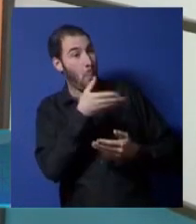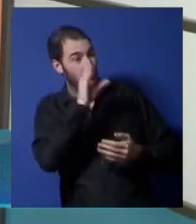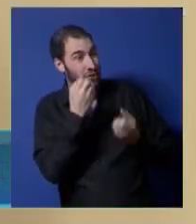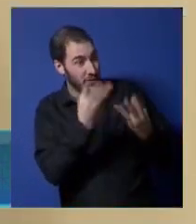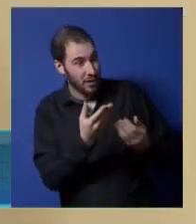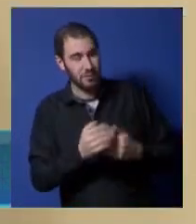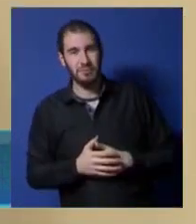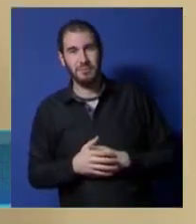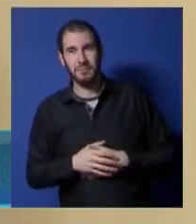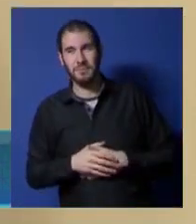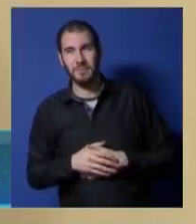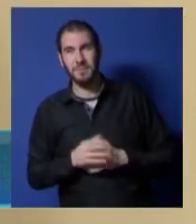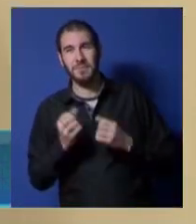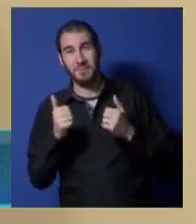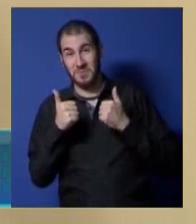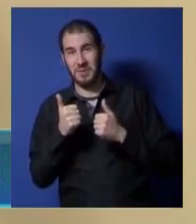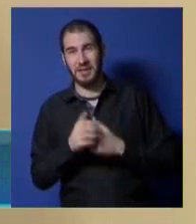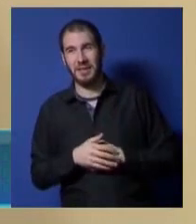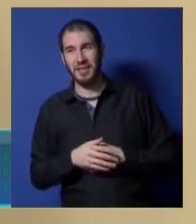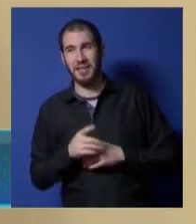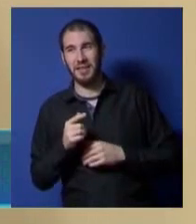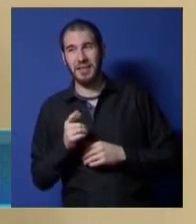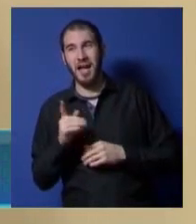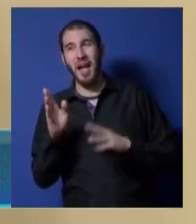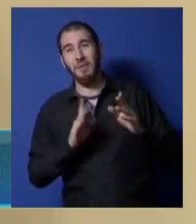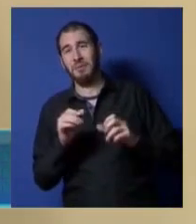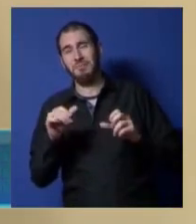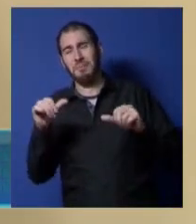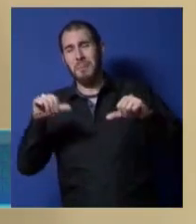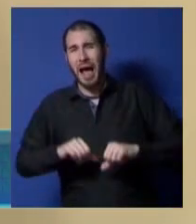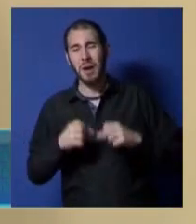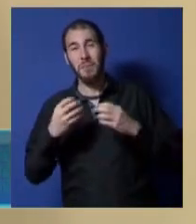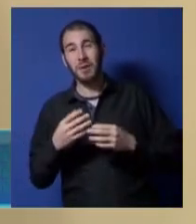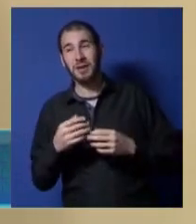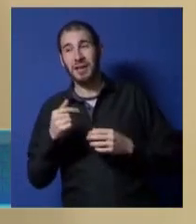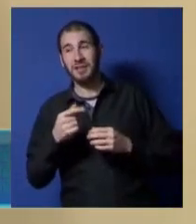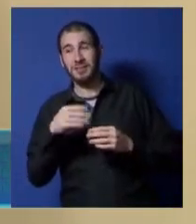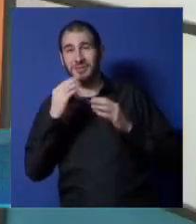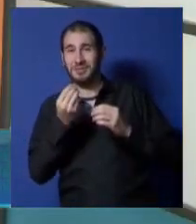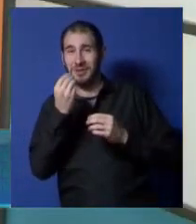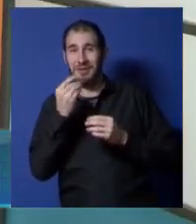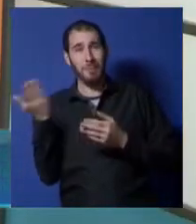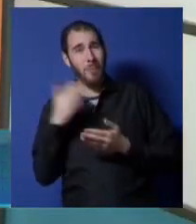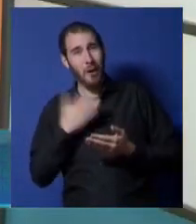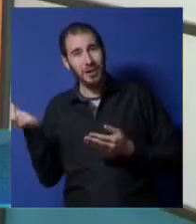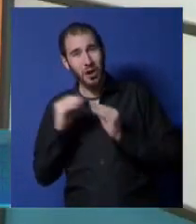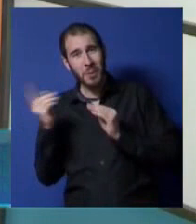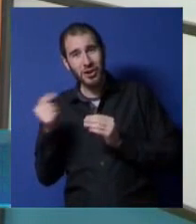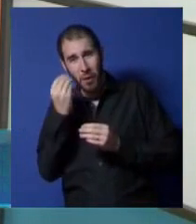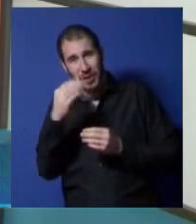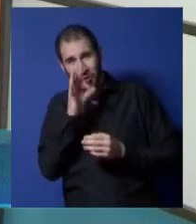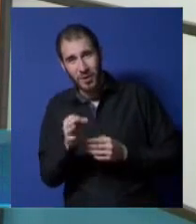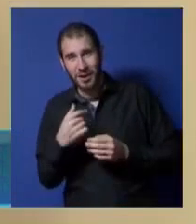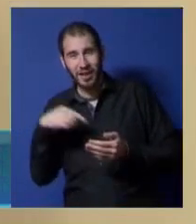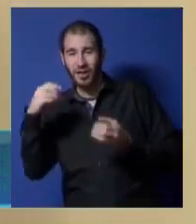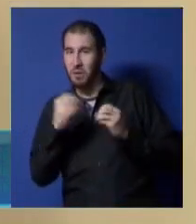¿cómo andás? Bien, bien, la verdad que un poco mal, digamos, porque Gerardo no ha comido nunca en Barloa. Eso es empezamos con el